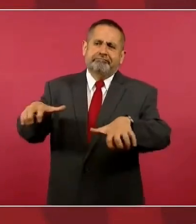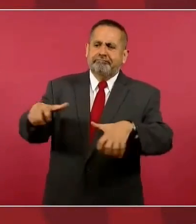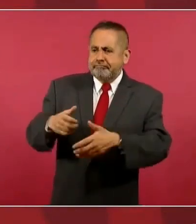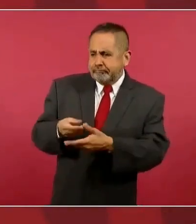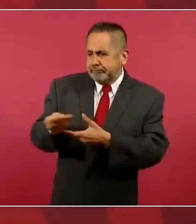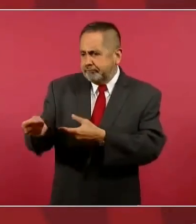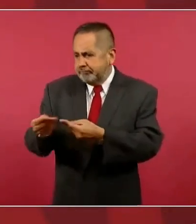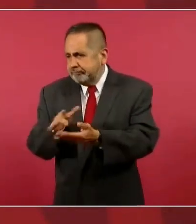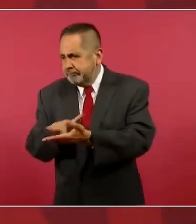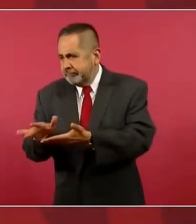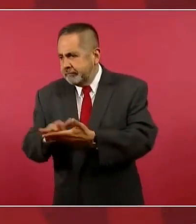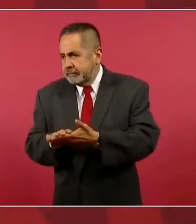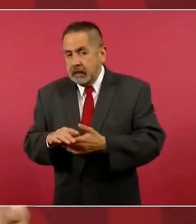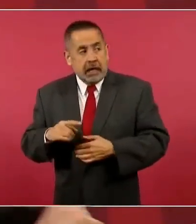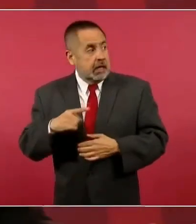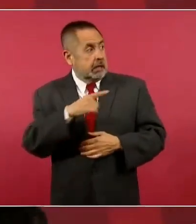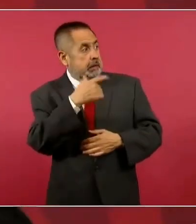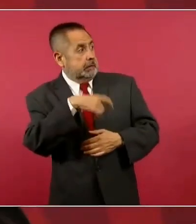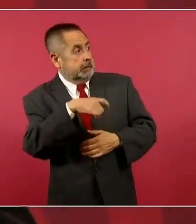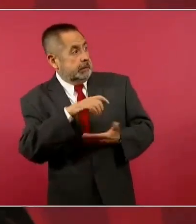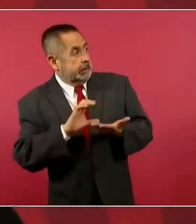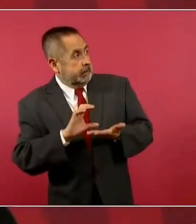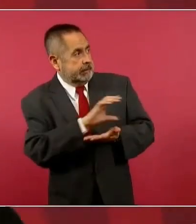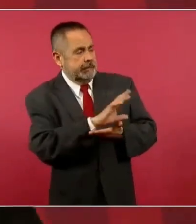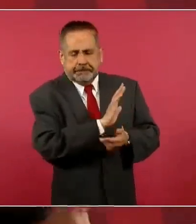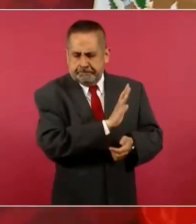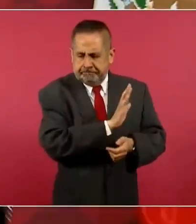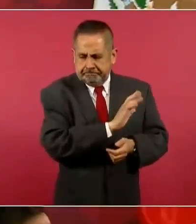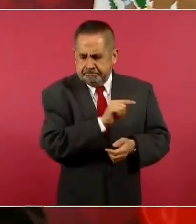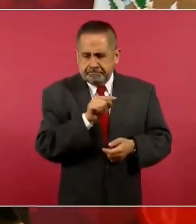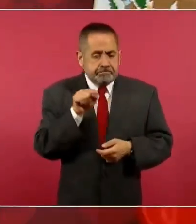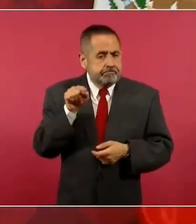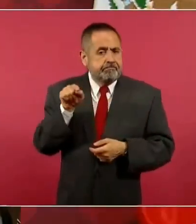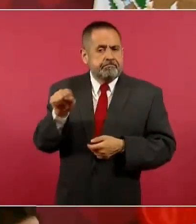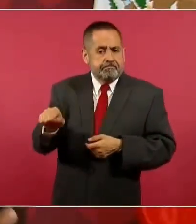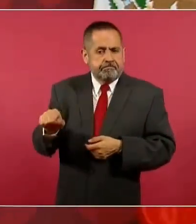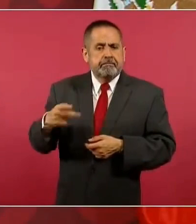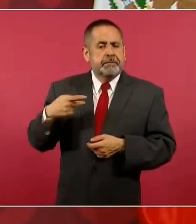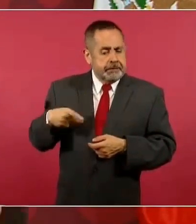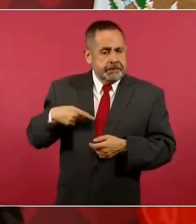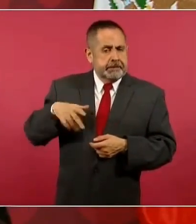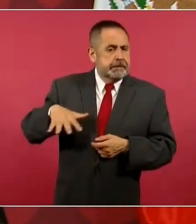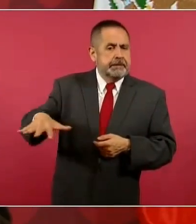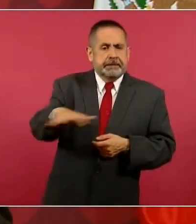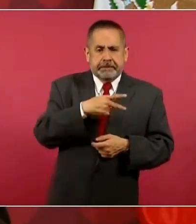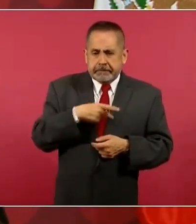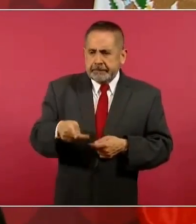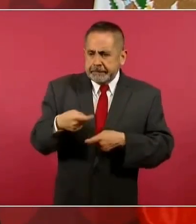En vez de darle a los de arriba, les dimos a los de abajo